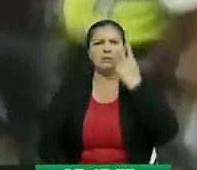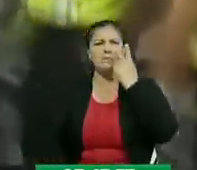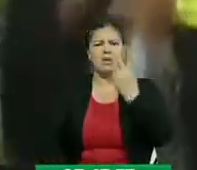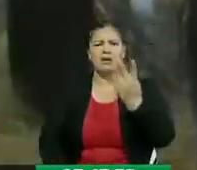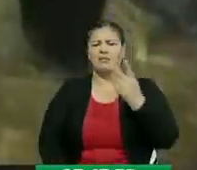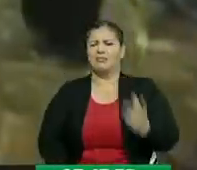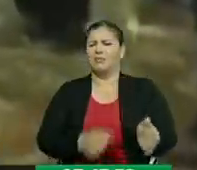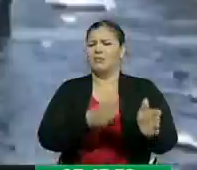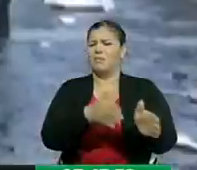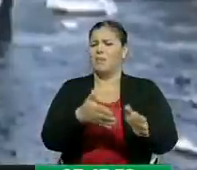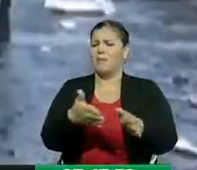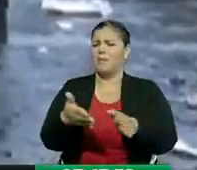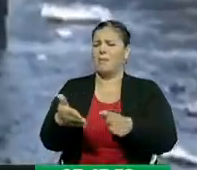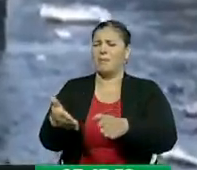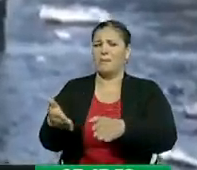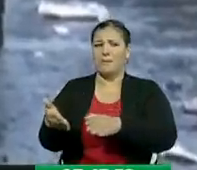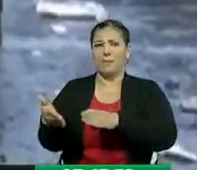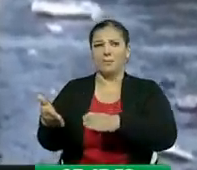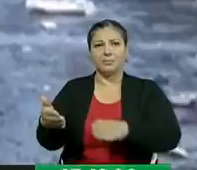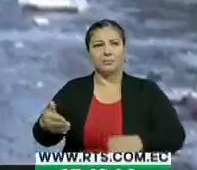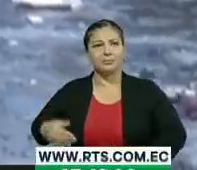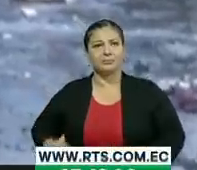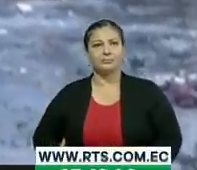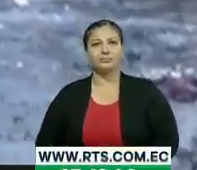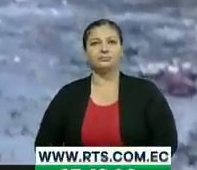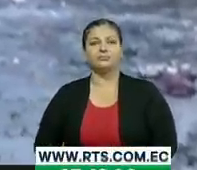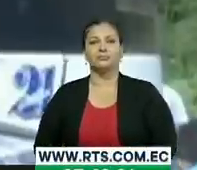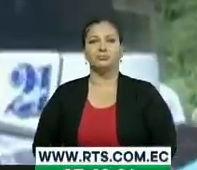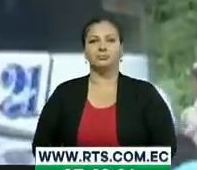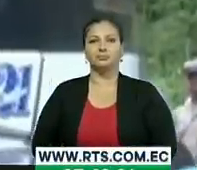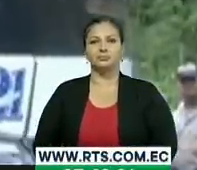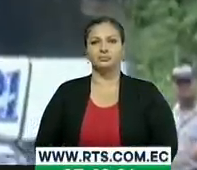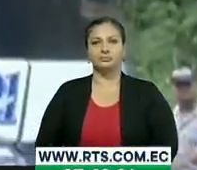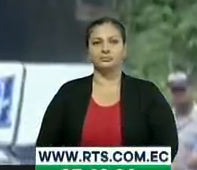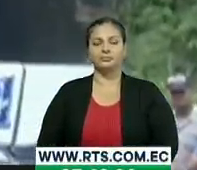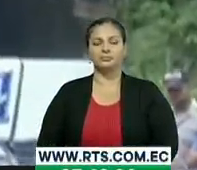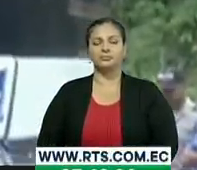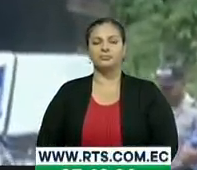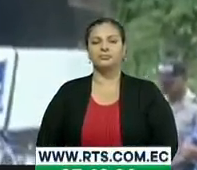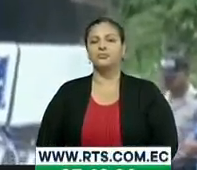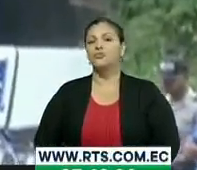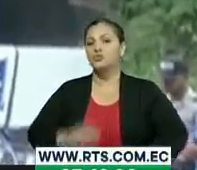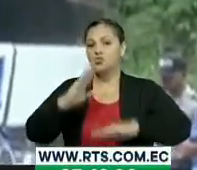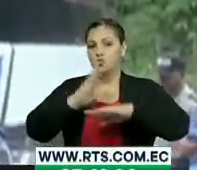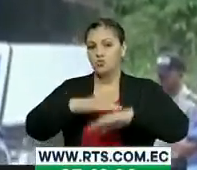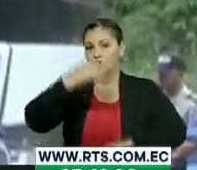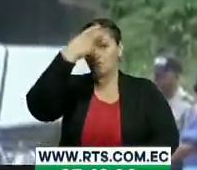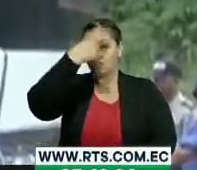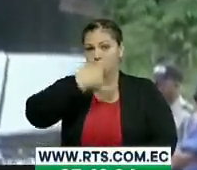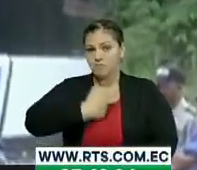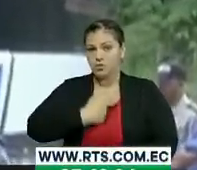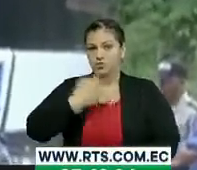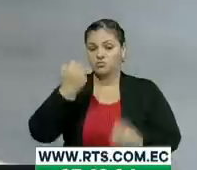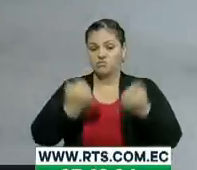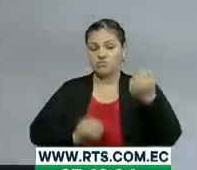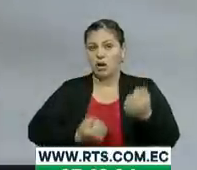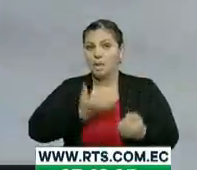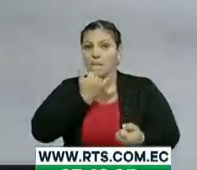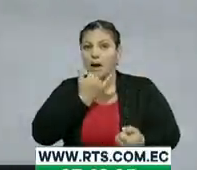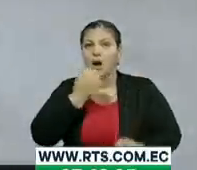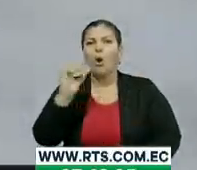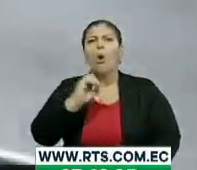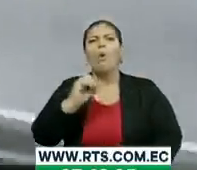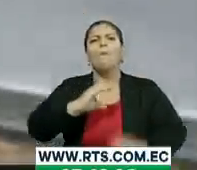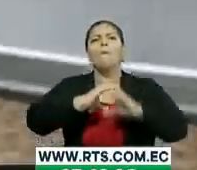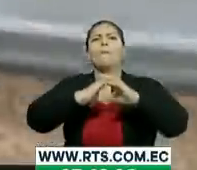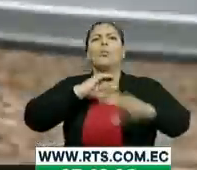que han perdido la vida por irresponsabilidad al volante o por algún percance vehicular, dejando un camino lleno de dolor y